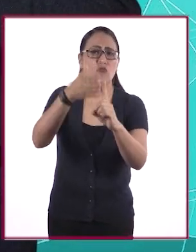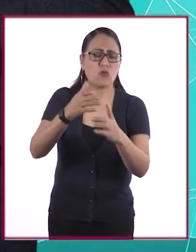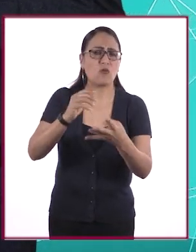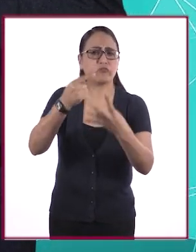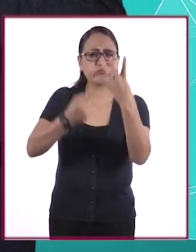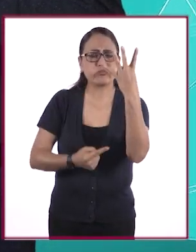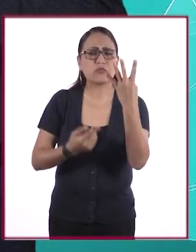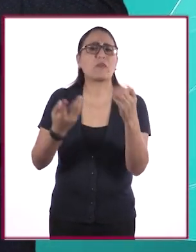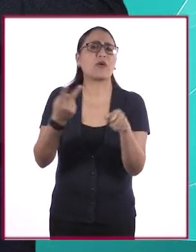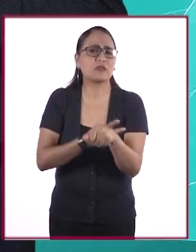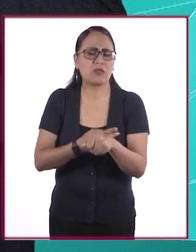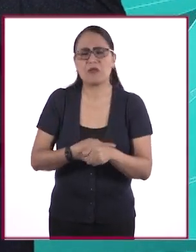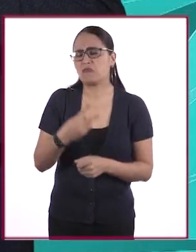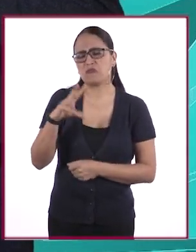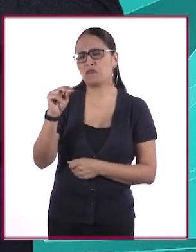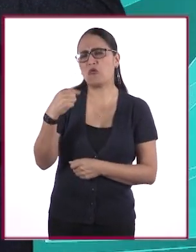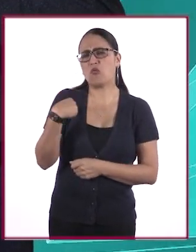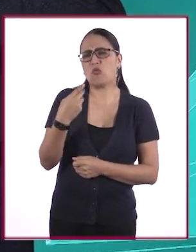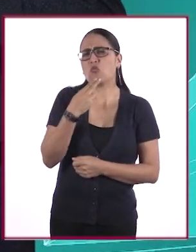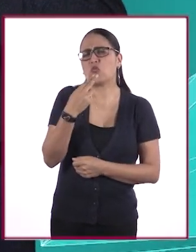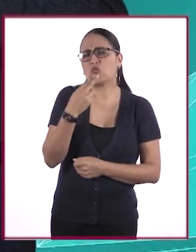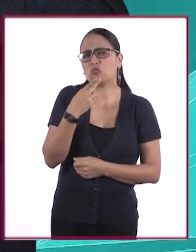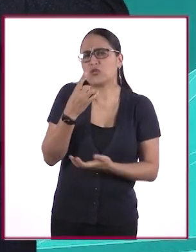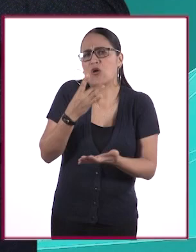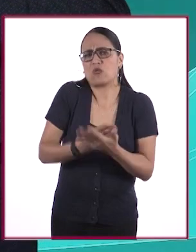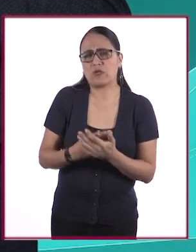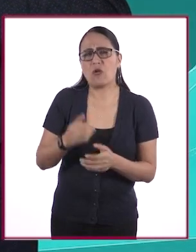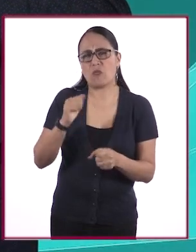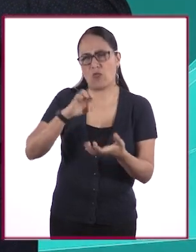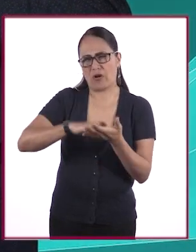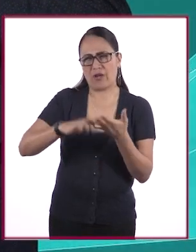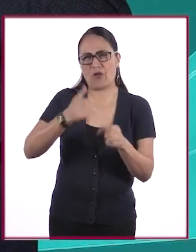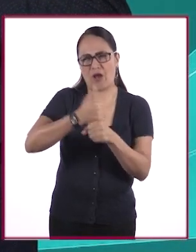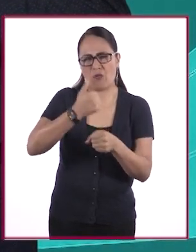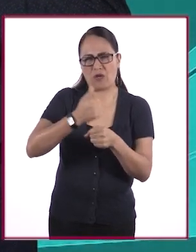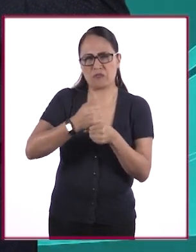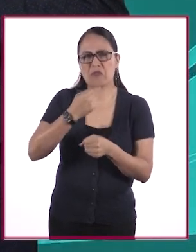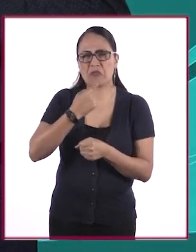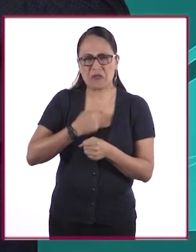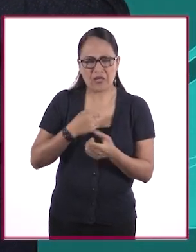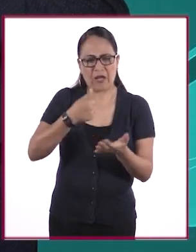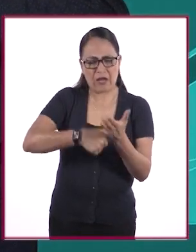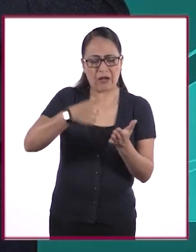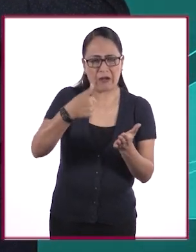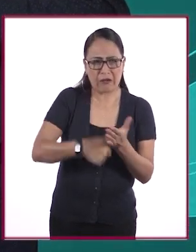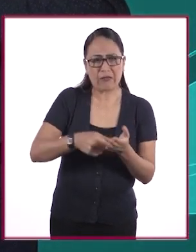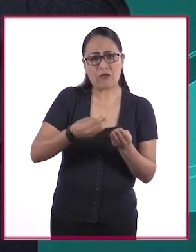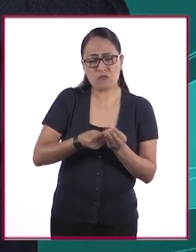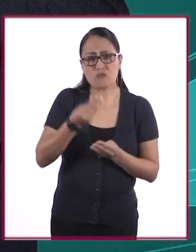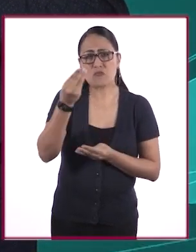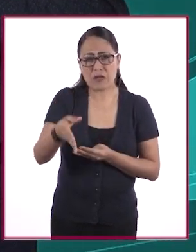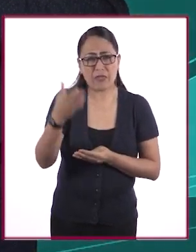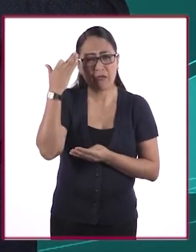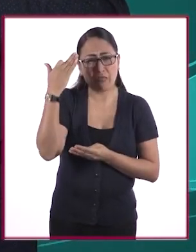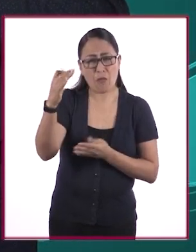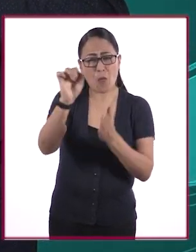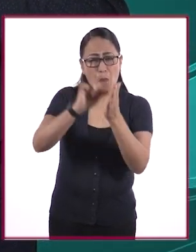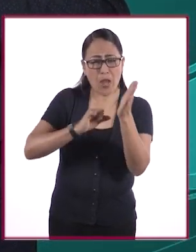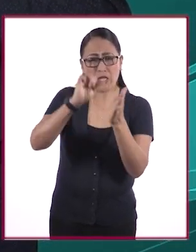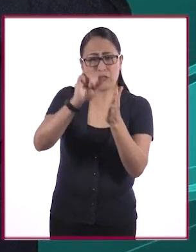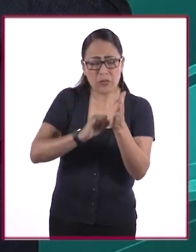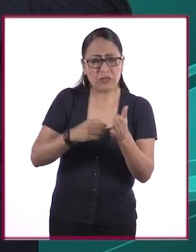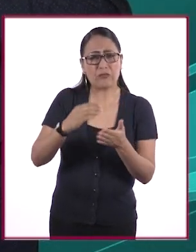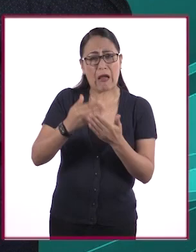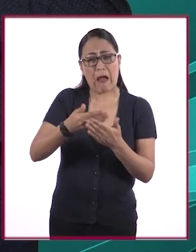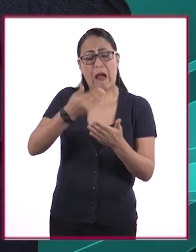desafíos a futuro? No solo las uso y ya, aunque sí me gustaría saber la historia. Mis abuelos cuentan que cuando se escribían cartas tardaban meses en